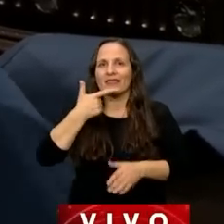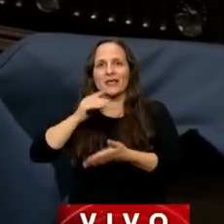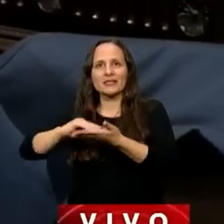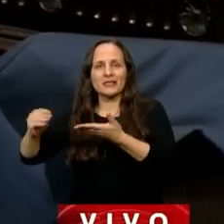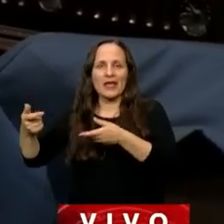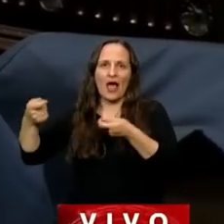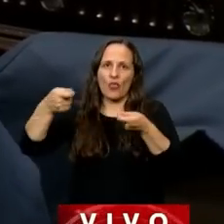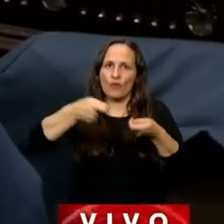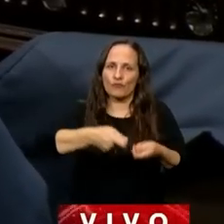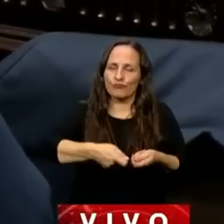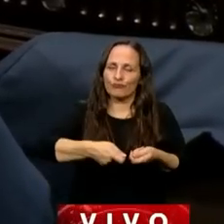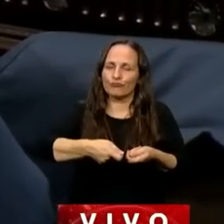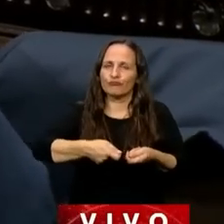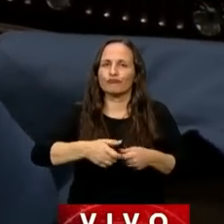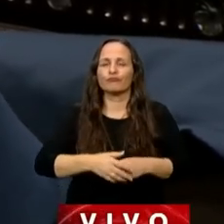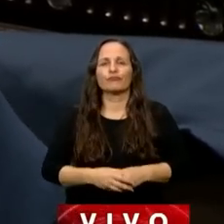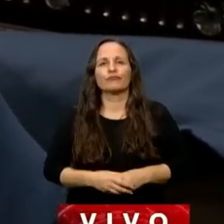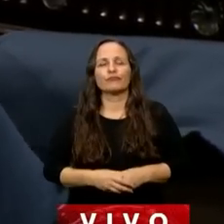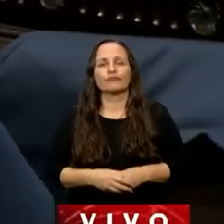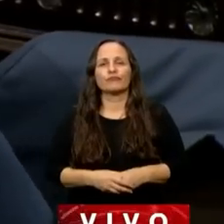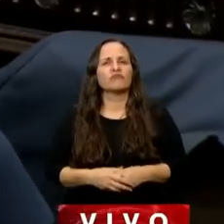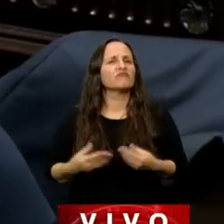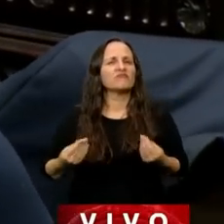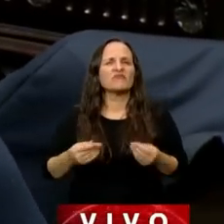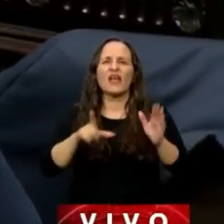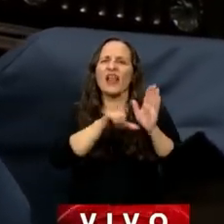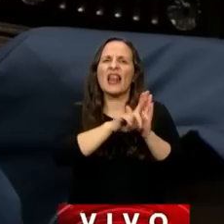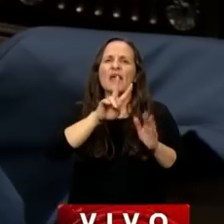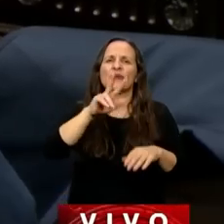Senado, que importa una modificación a la ley